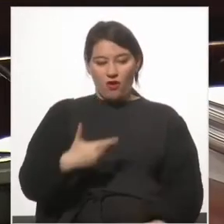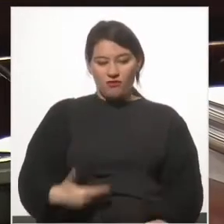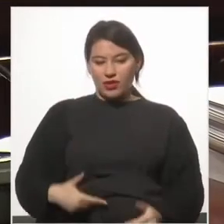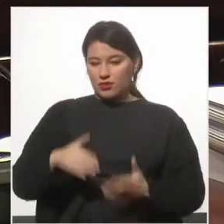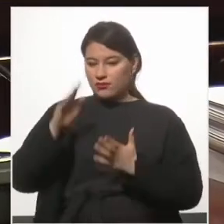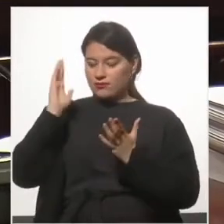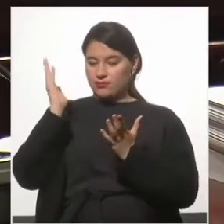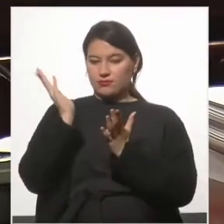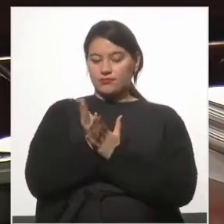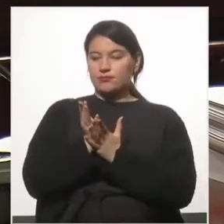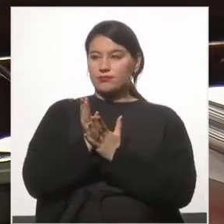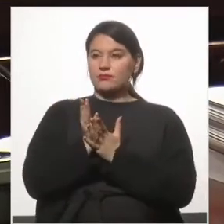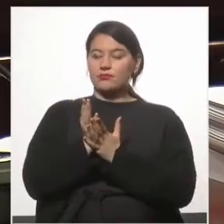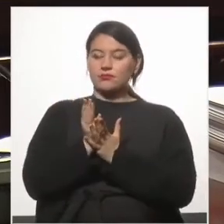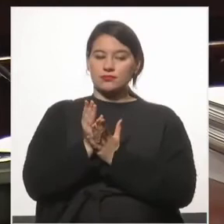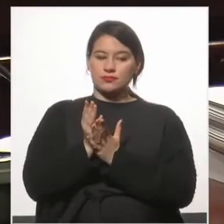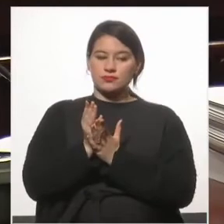facto.